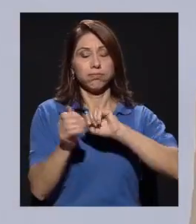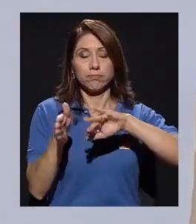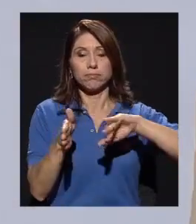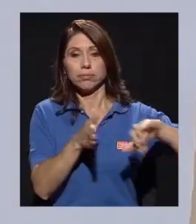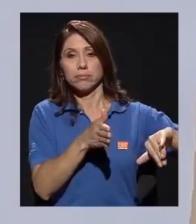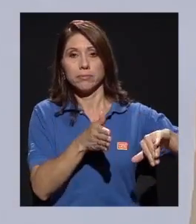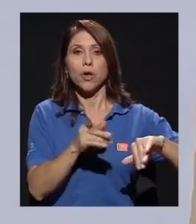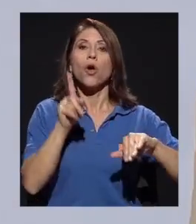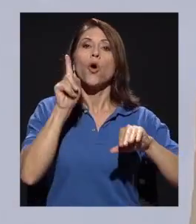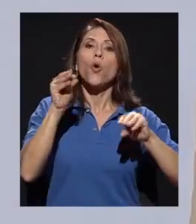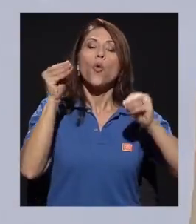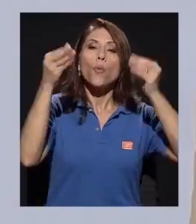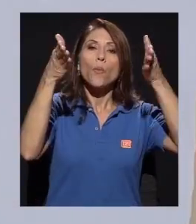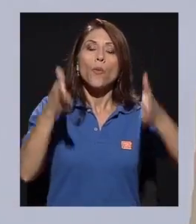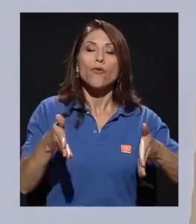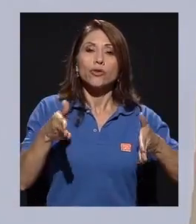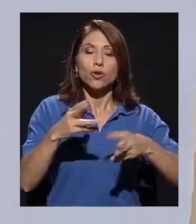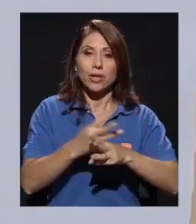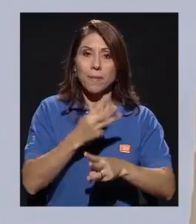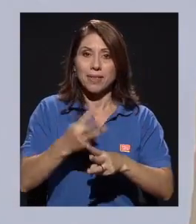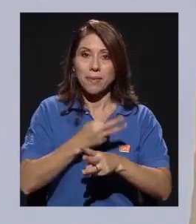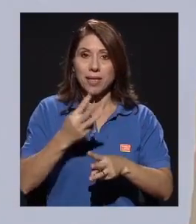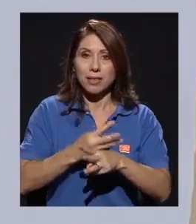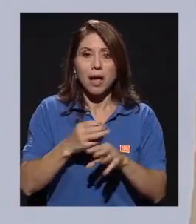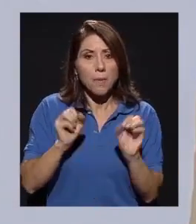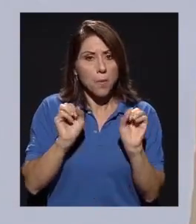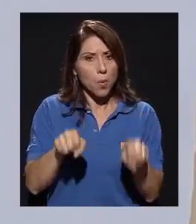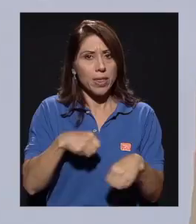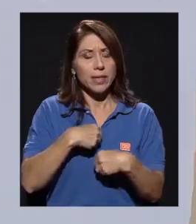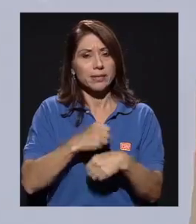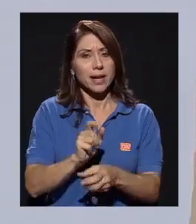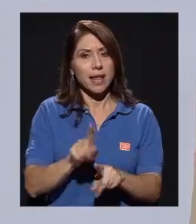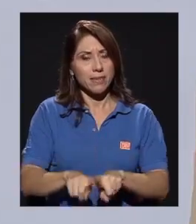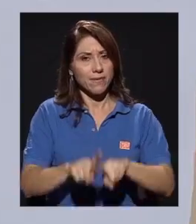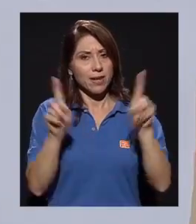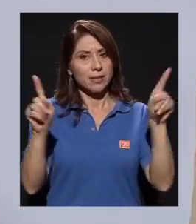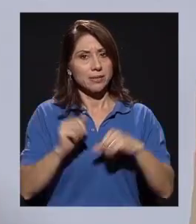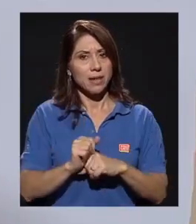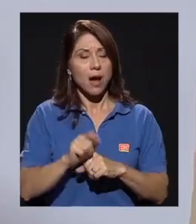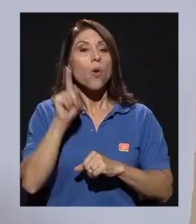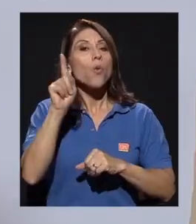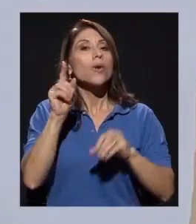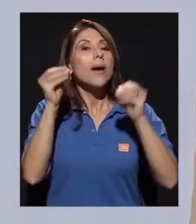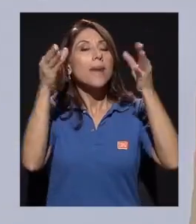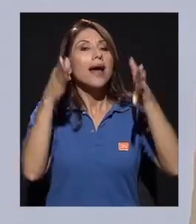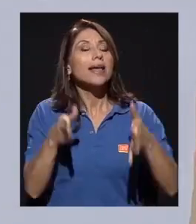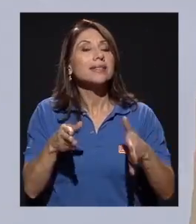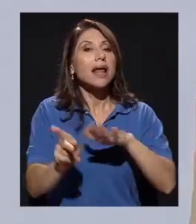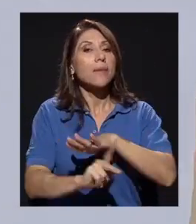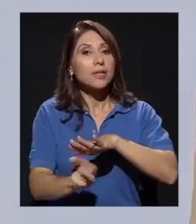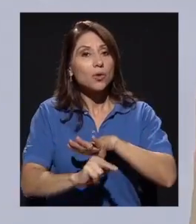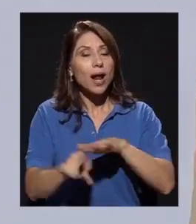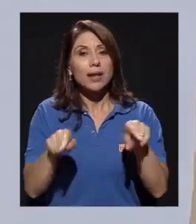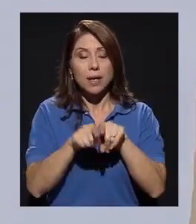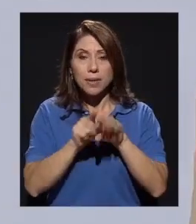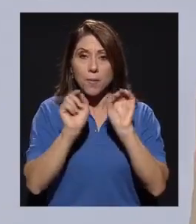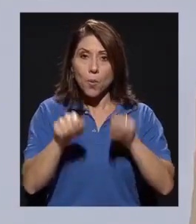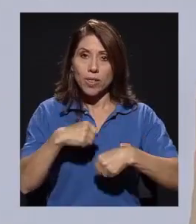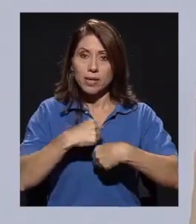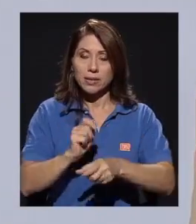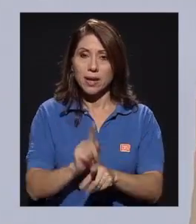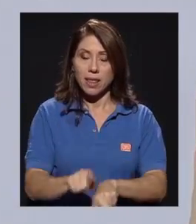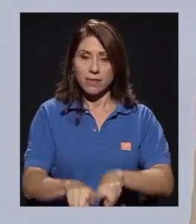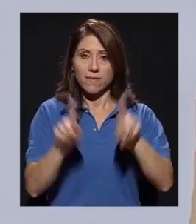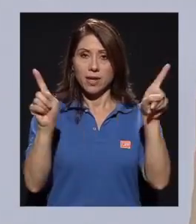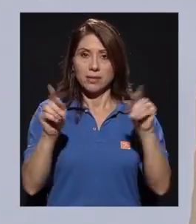profesor una profesora de matemática puede hacer la diferencia una maestra de preescolar podría ser también la diferencia una